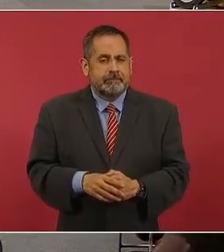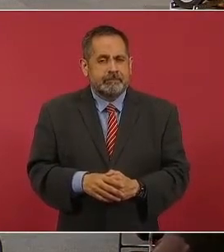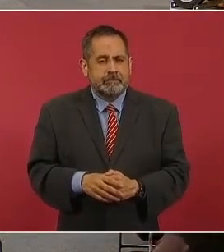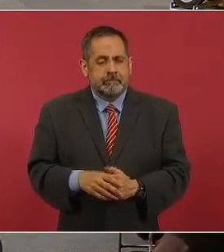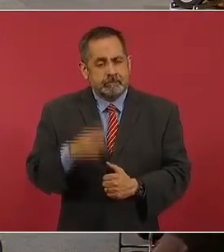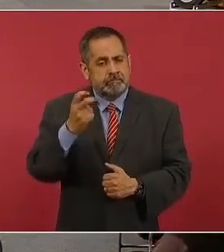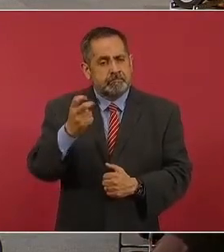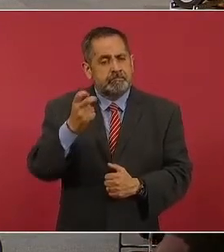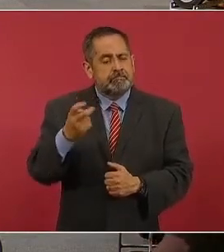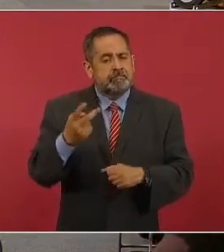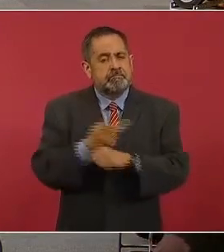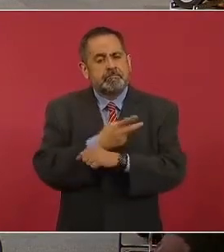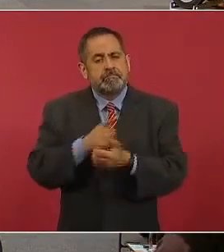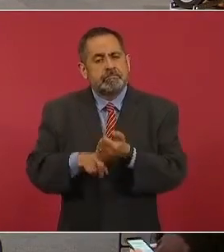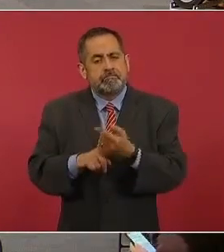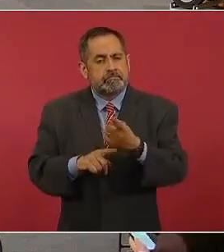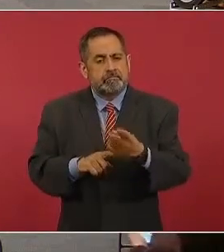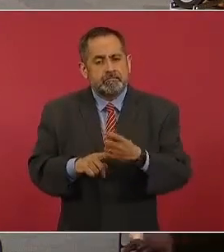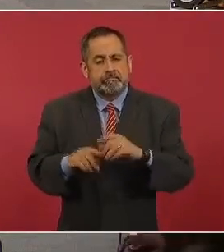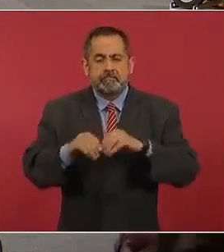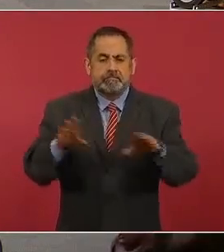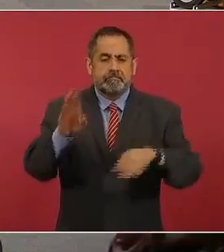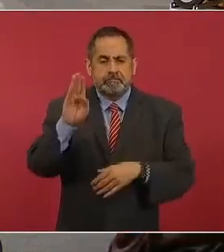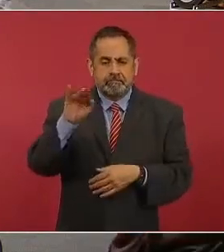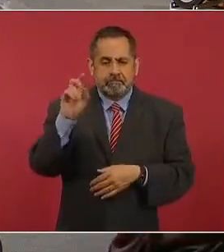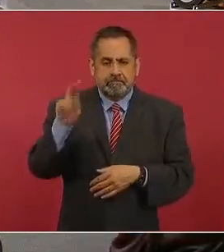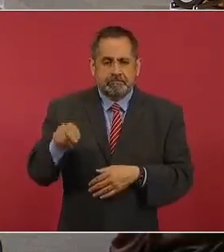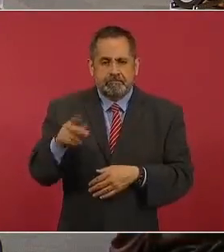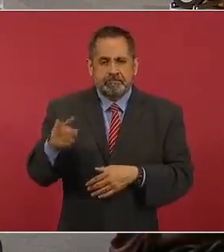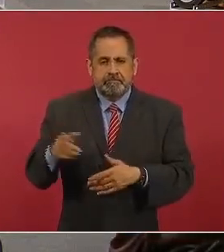Eso es lo que plantea.